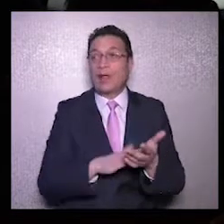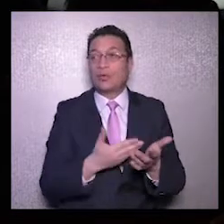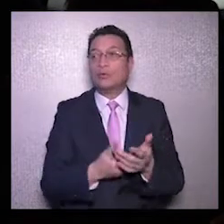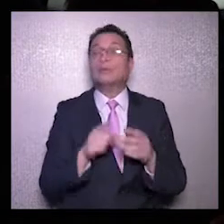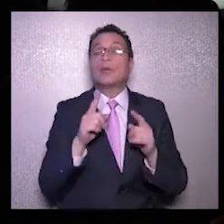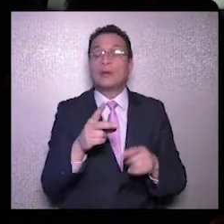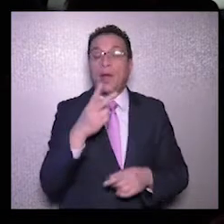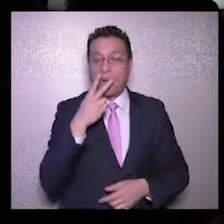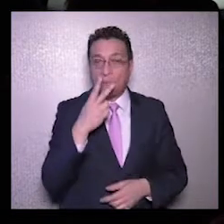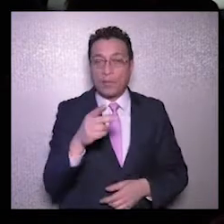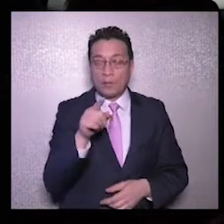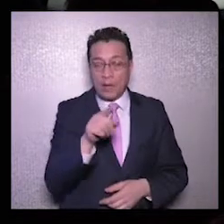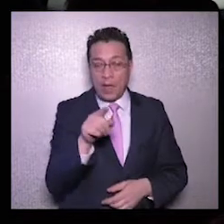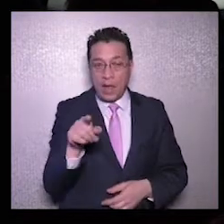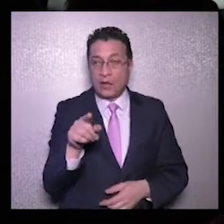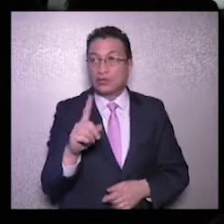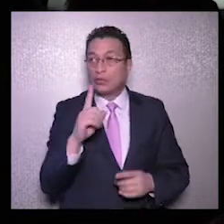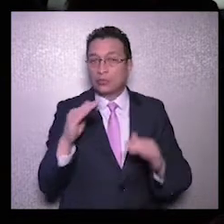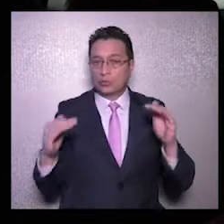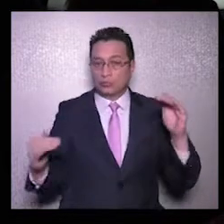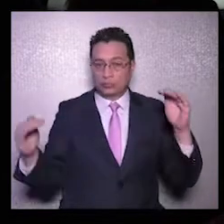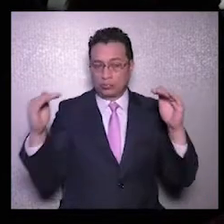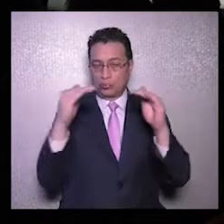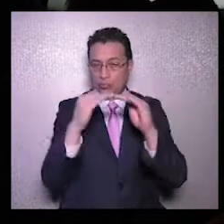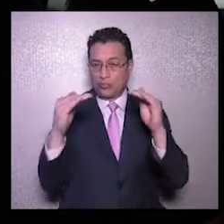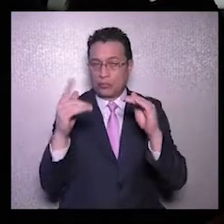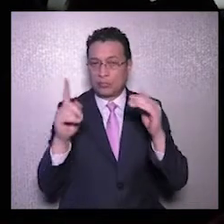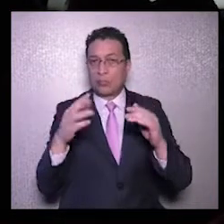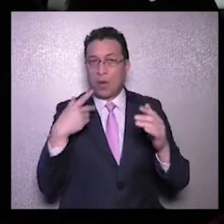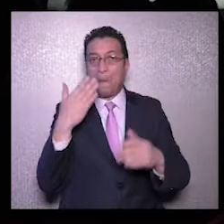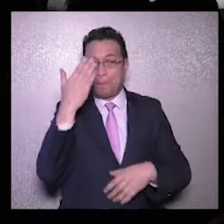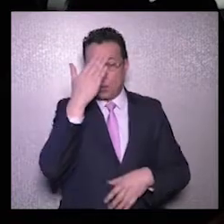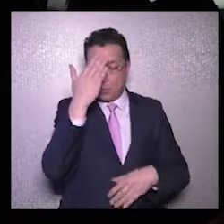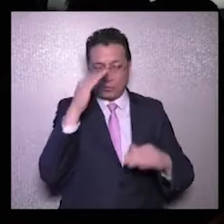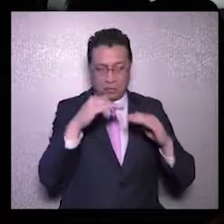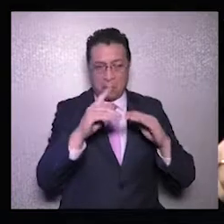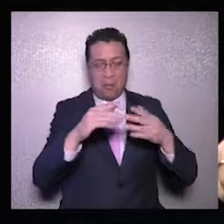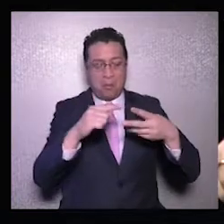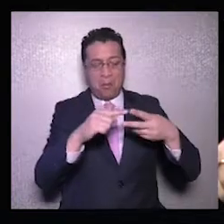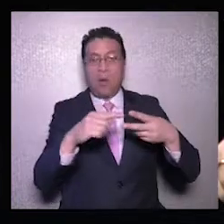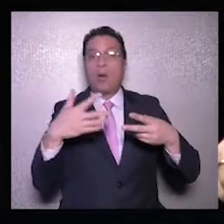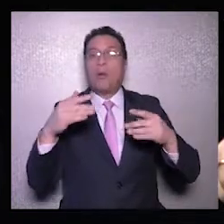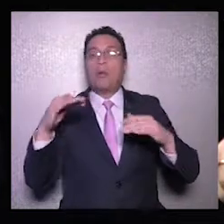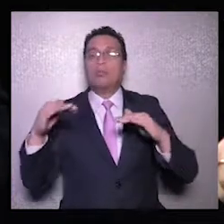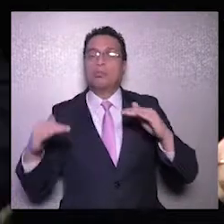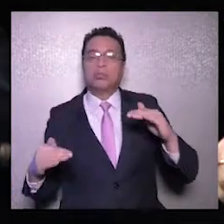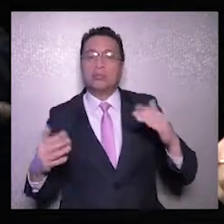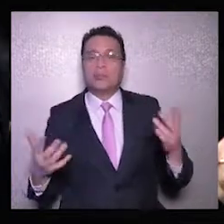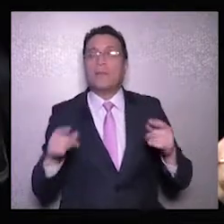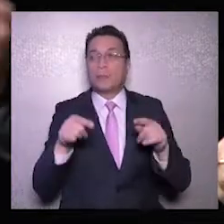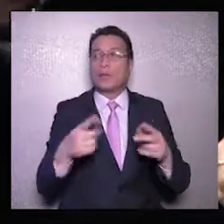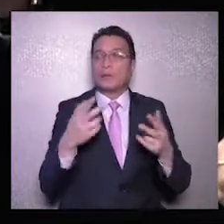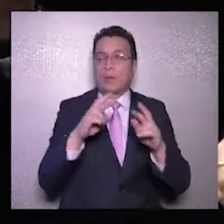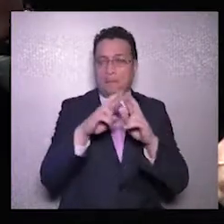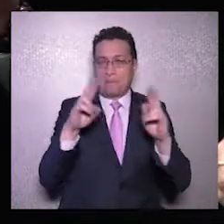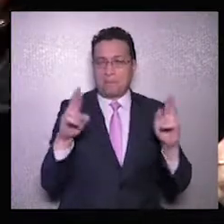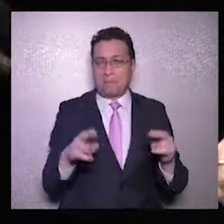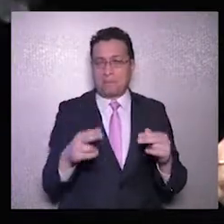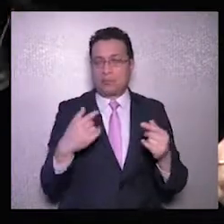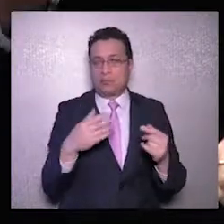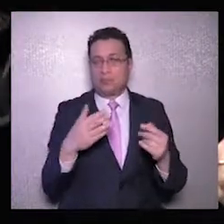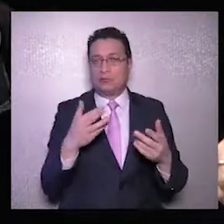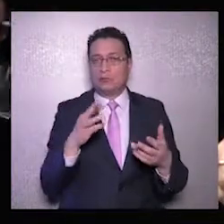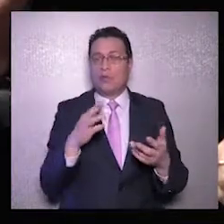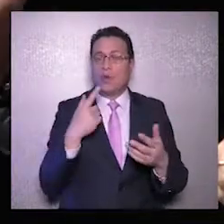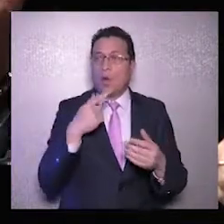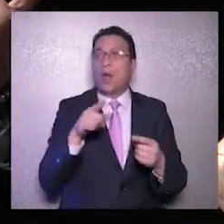Y vemos que eso no guarda relación con este nivel de preocupación. Entonces, no sé si brevemente, como un primer marco de referencia, después